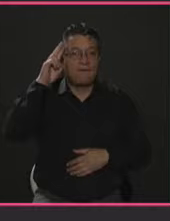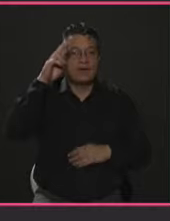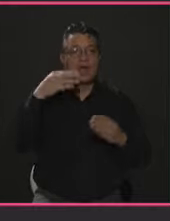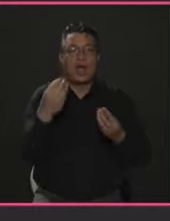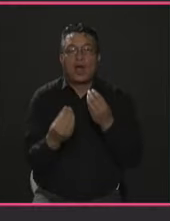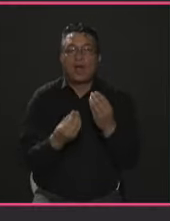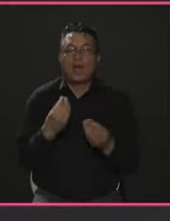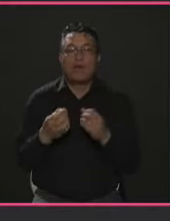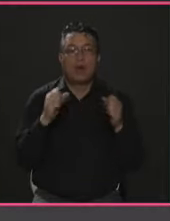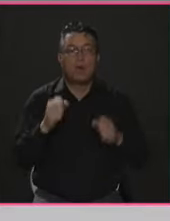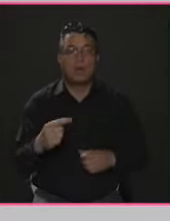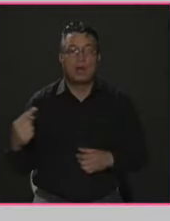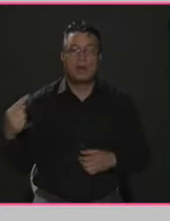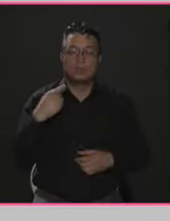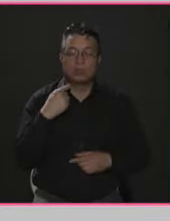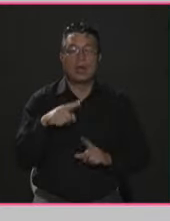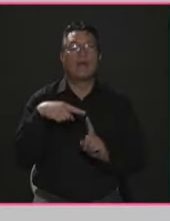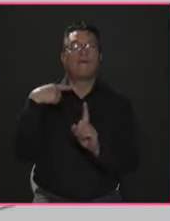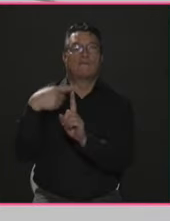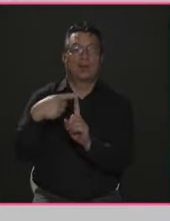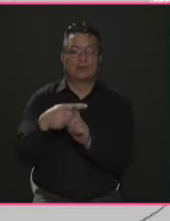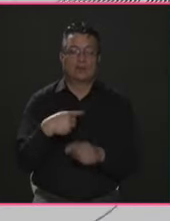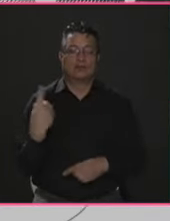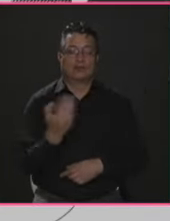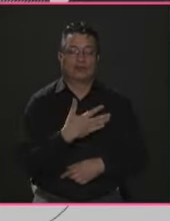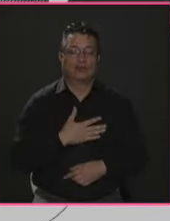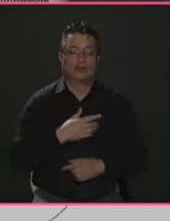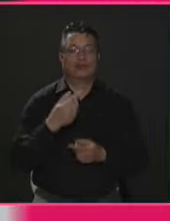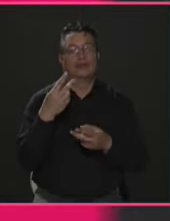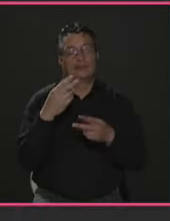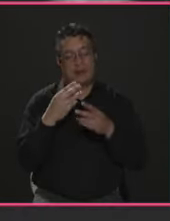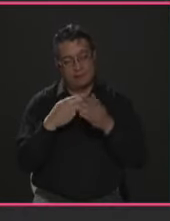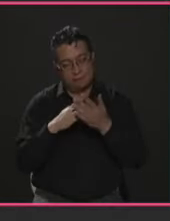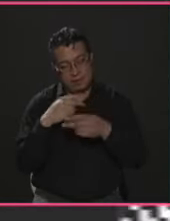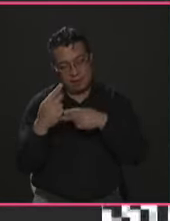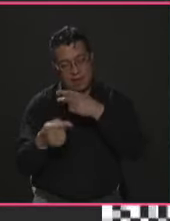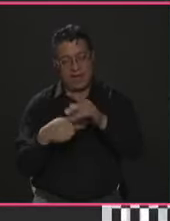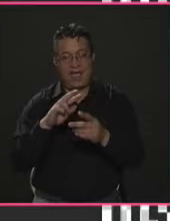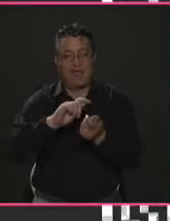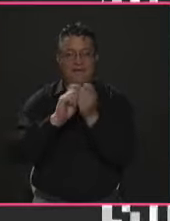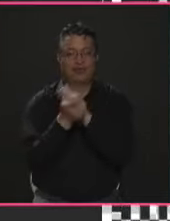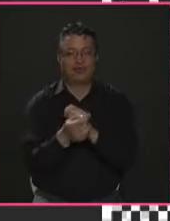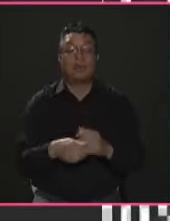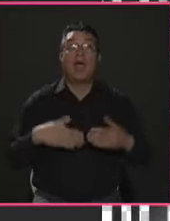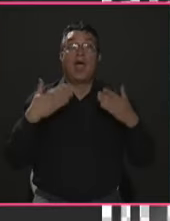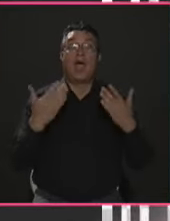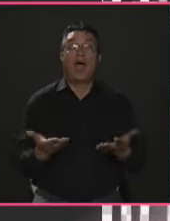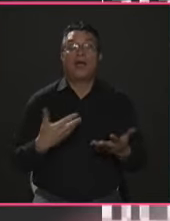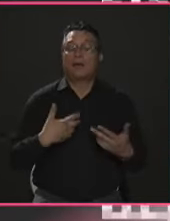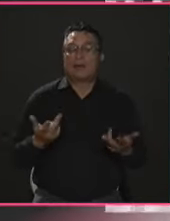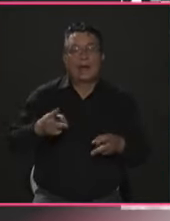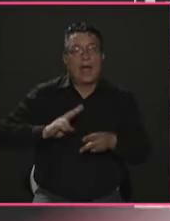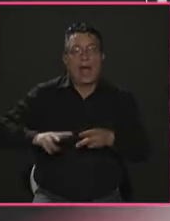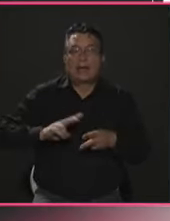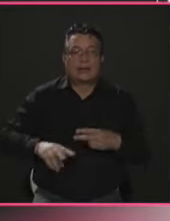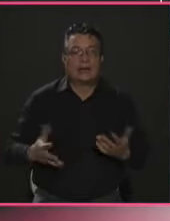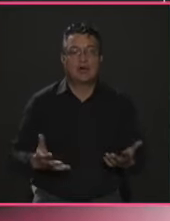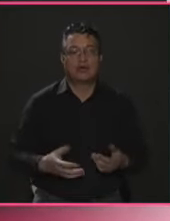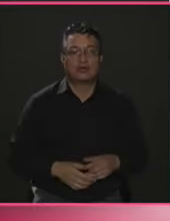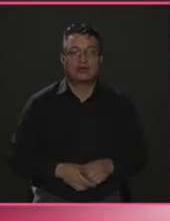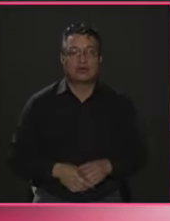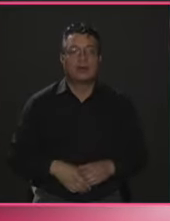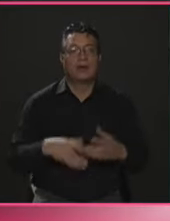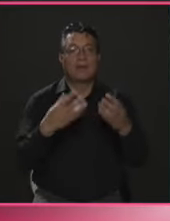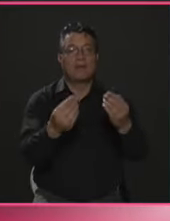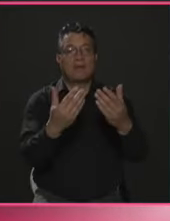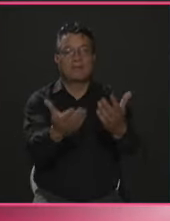Cómo puede afectar o beneficiar nuestra evolución Y ahora qué hacemos